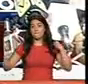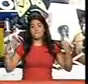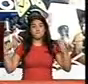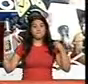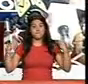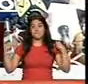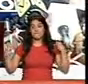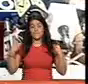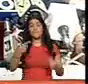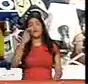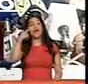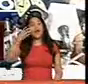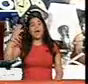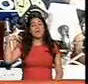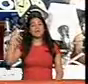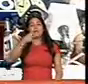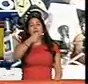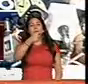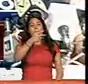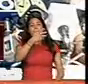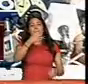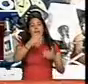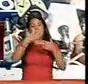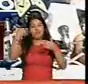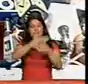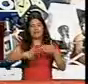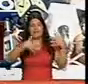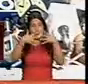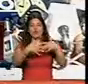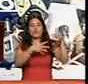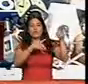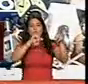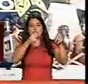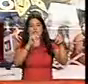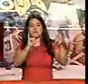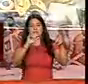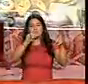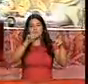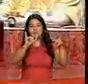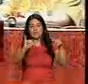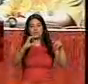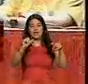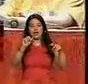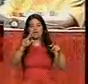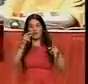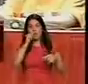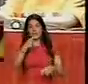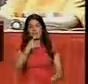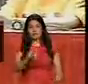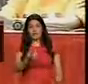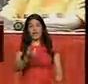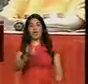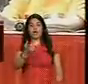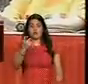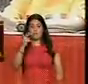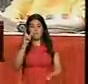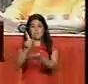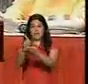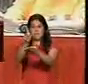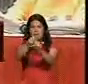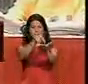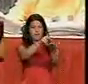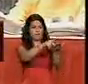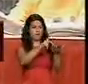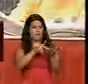expresidente Jimmy Carter declaró que después de haber participado en 97 países